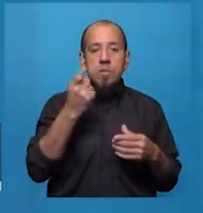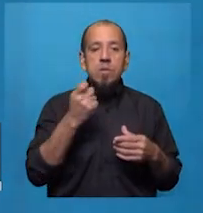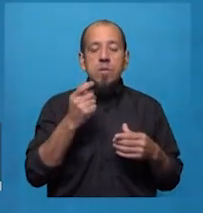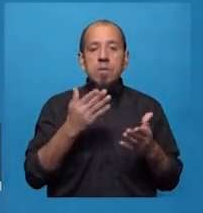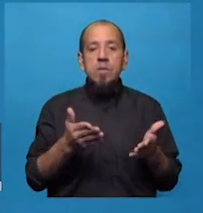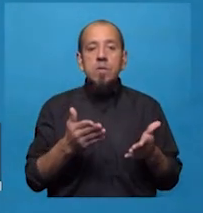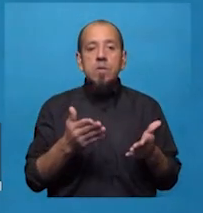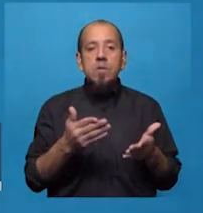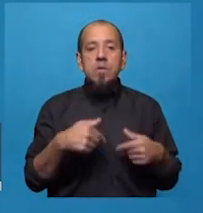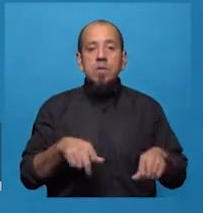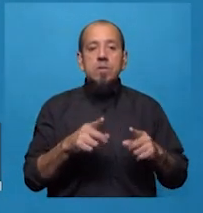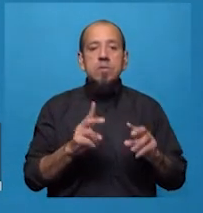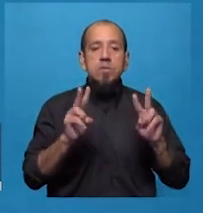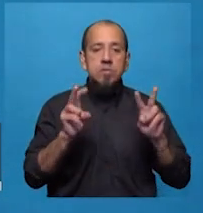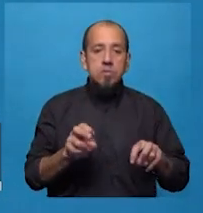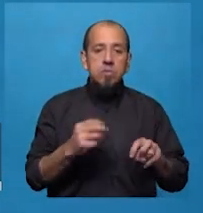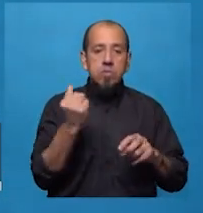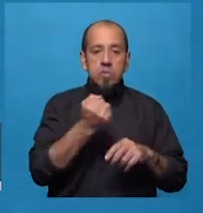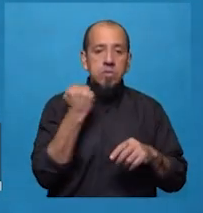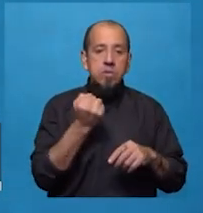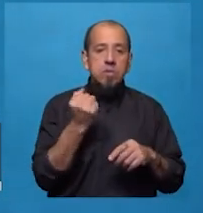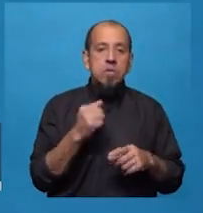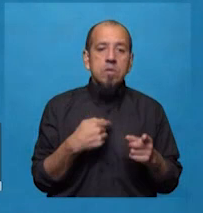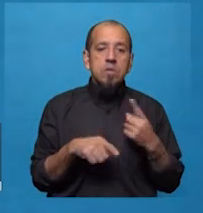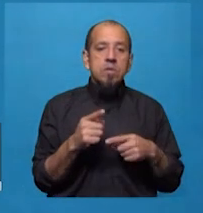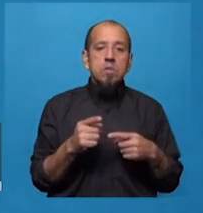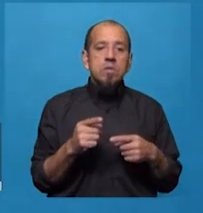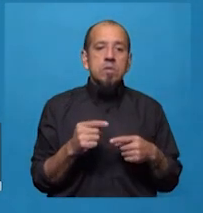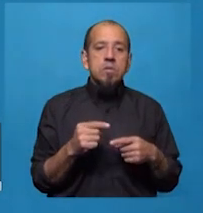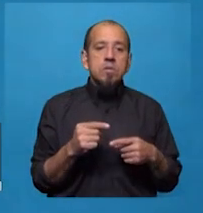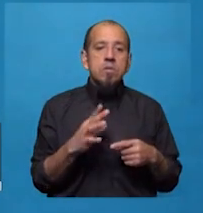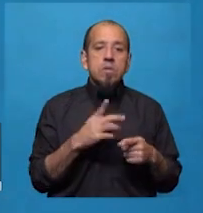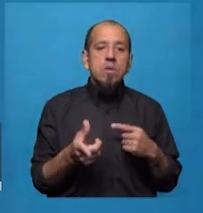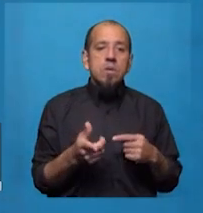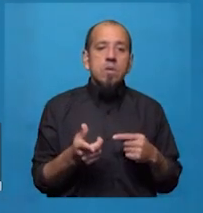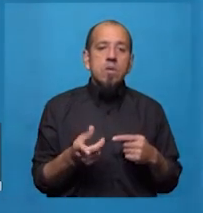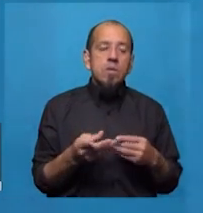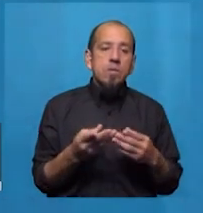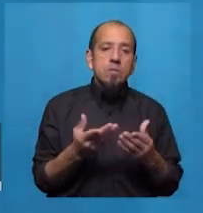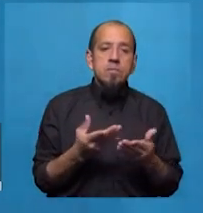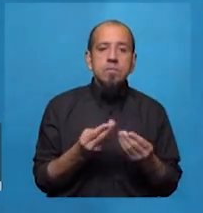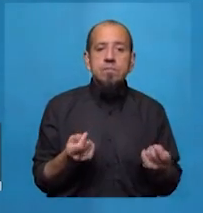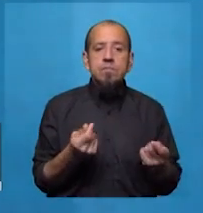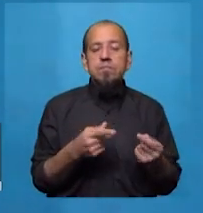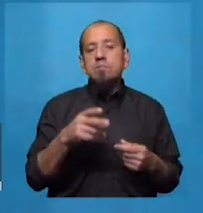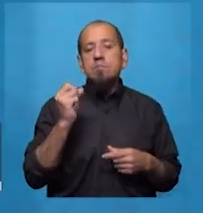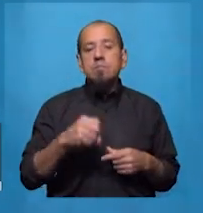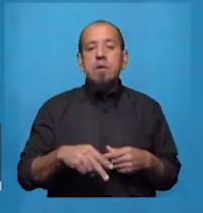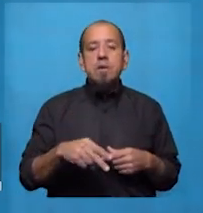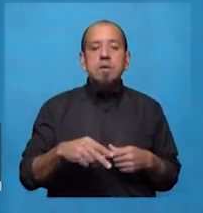represión del delito es un componente fundamental pero cuando vos ves que se han desmantelado planes